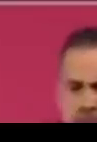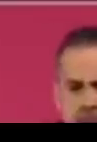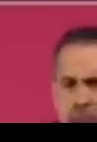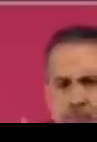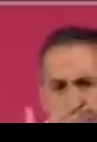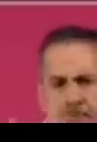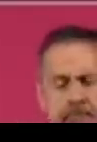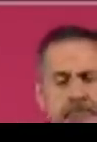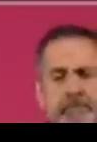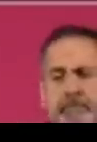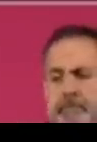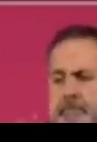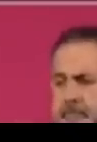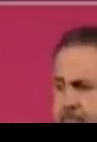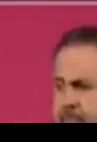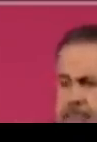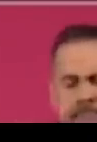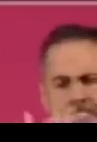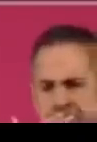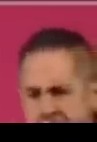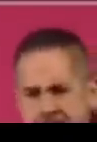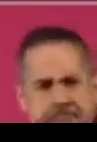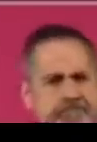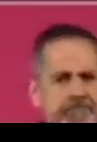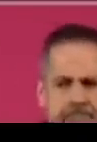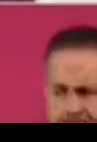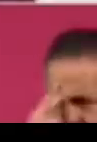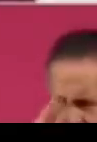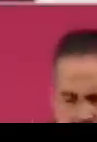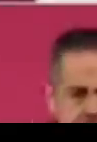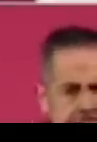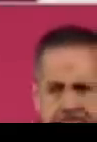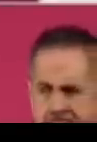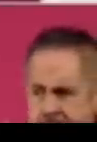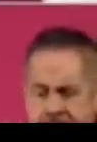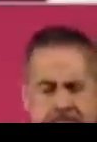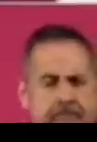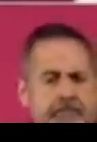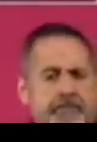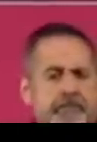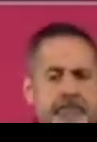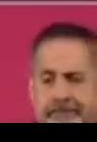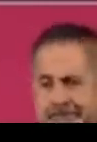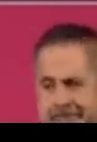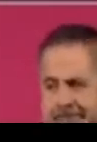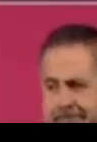la fiscalía del Estado de México y un ejemplo reciente